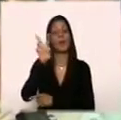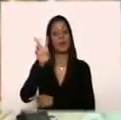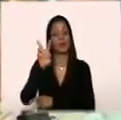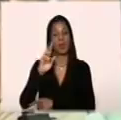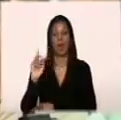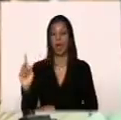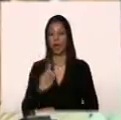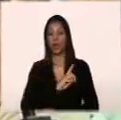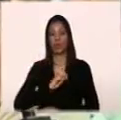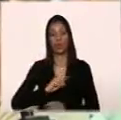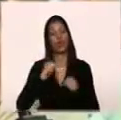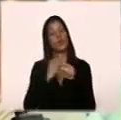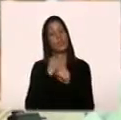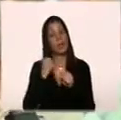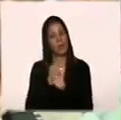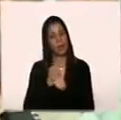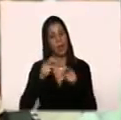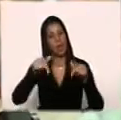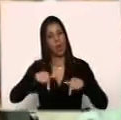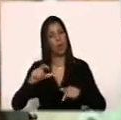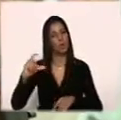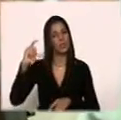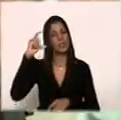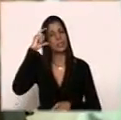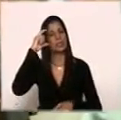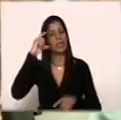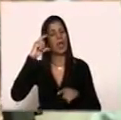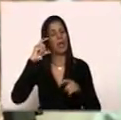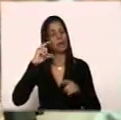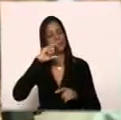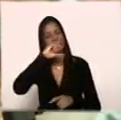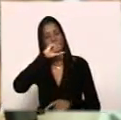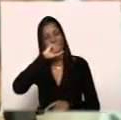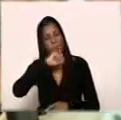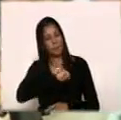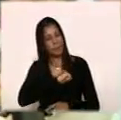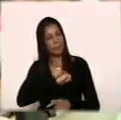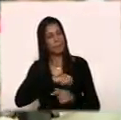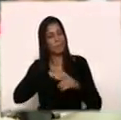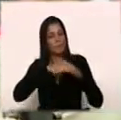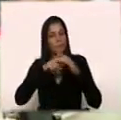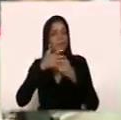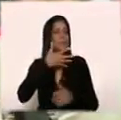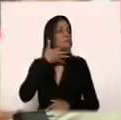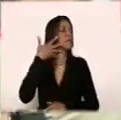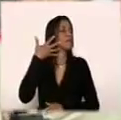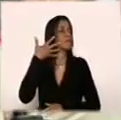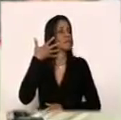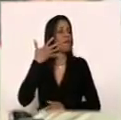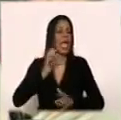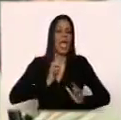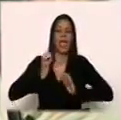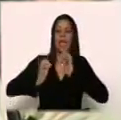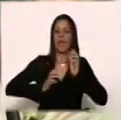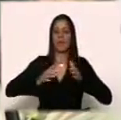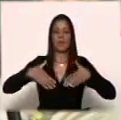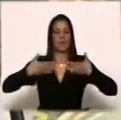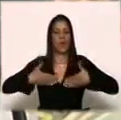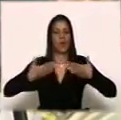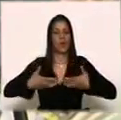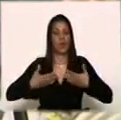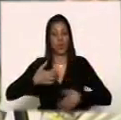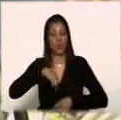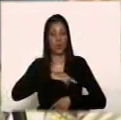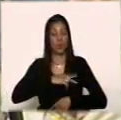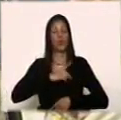como trabajadores y trabajadoras, hoy es un día de profundo orgullo y emoción, puesto que hoy por fin estamos cumpliendo